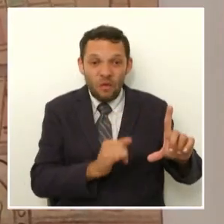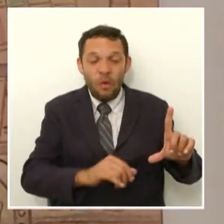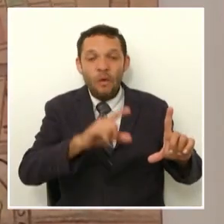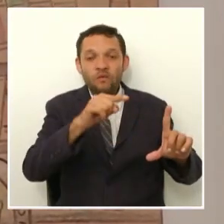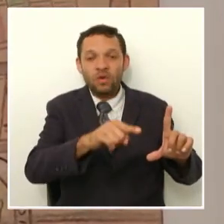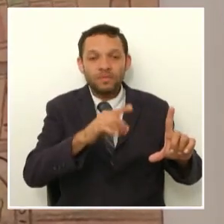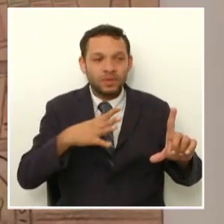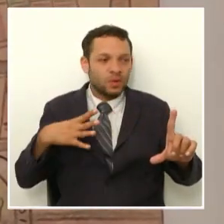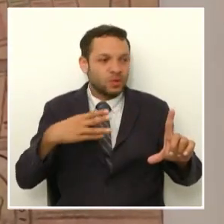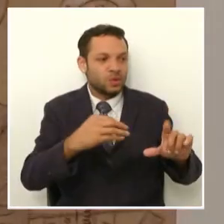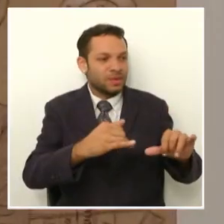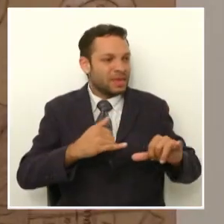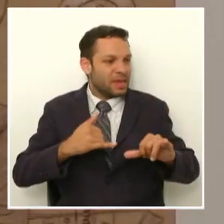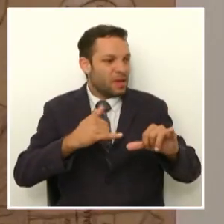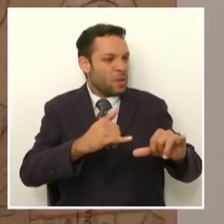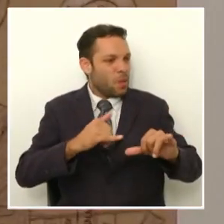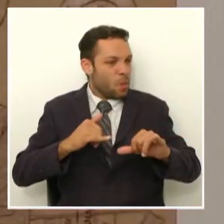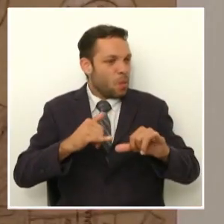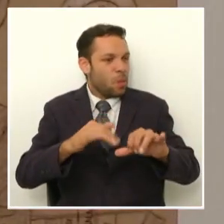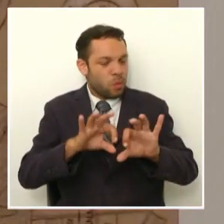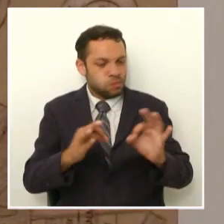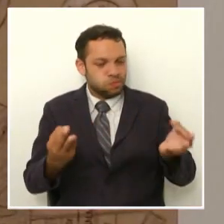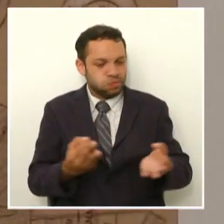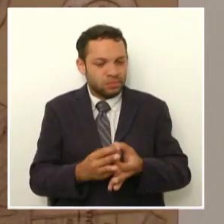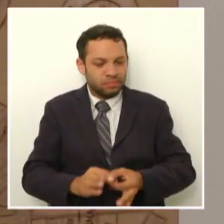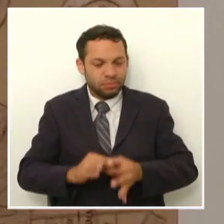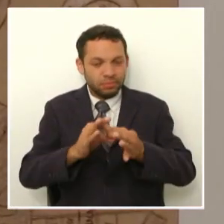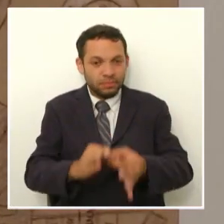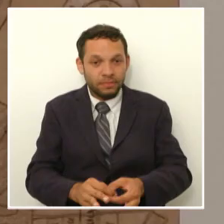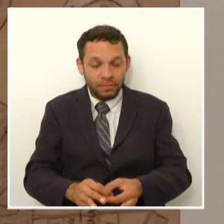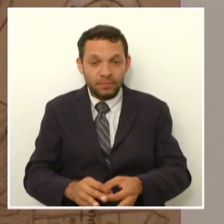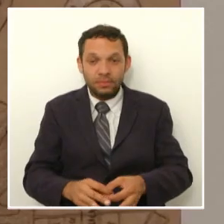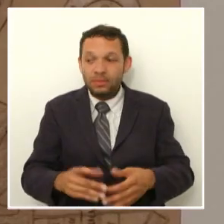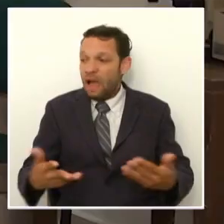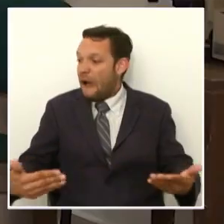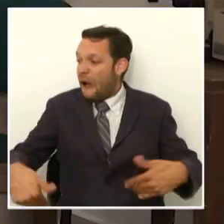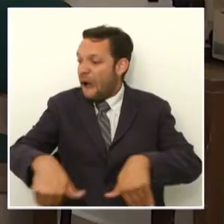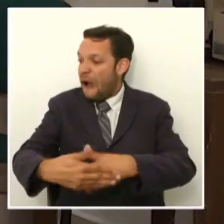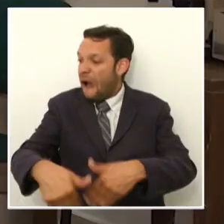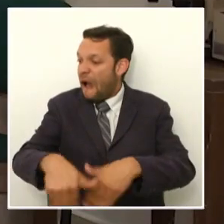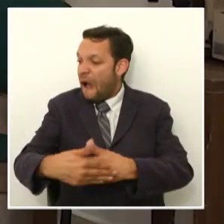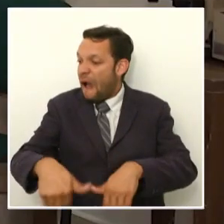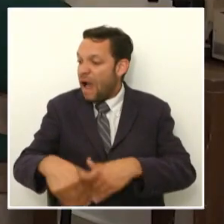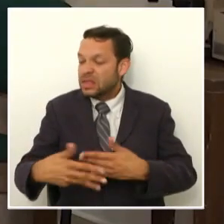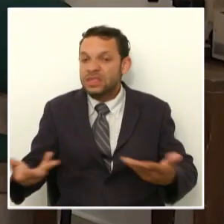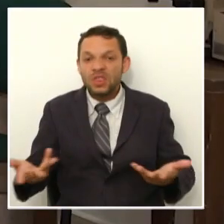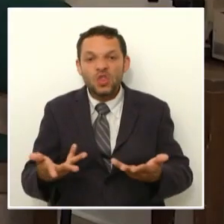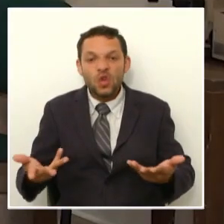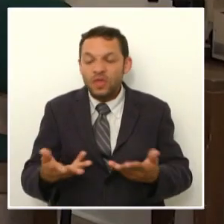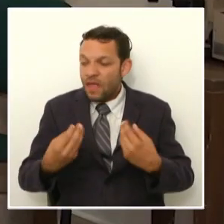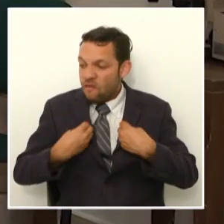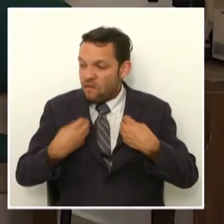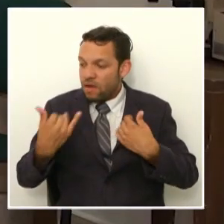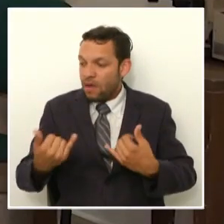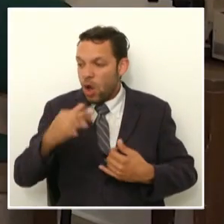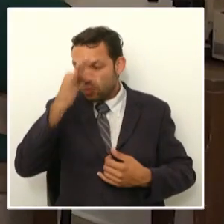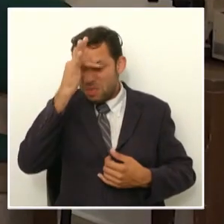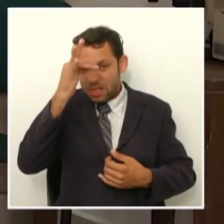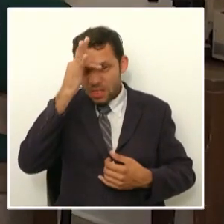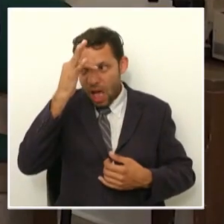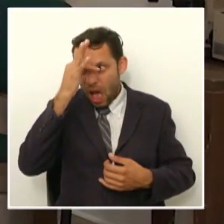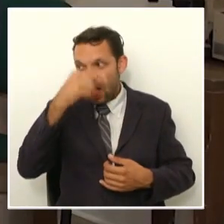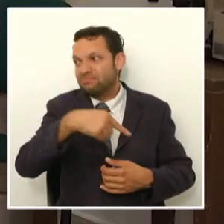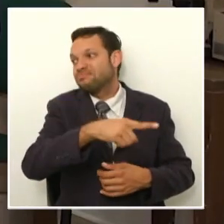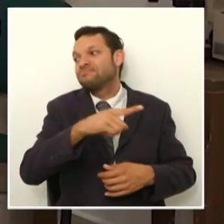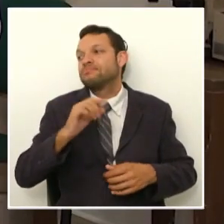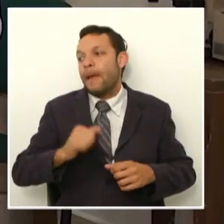vivimos una familia. Yo creo que si a ustedes les pedían la dirección de su casa, ustedes tenían que dar la del hospital. Todas las esposas de